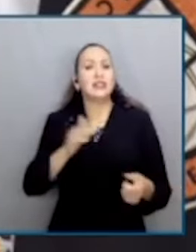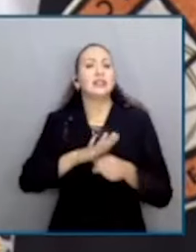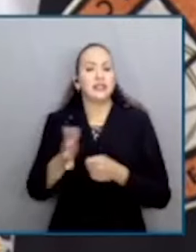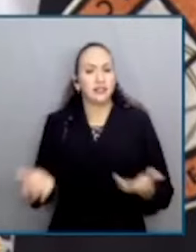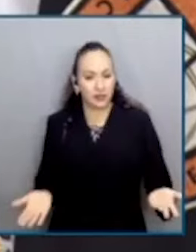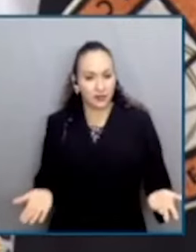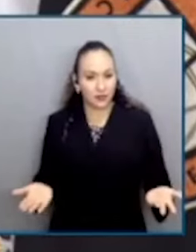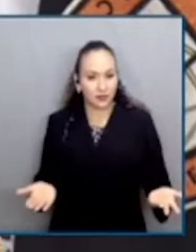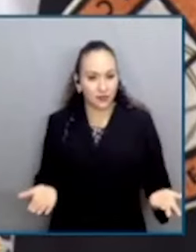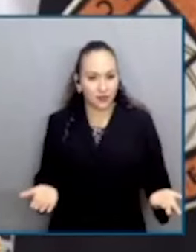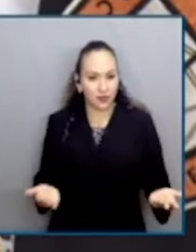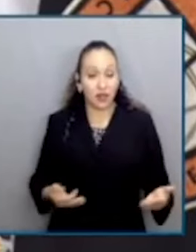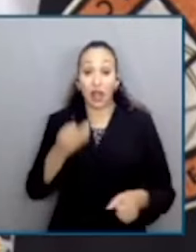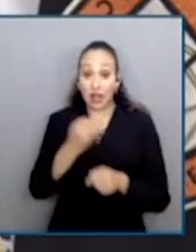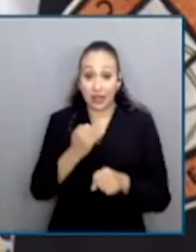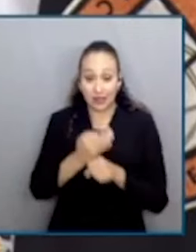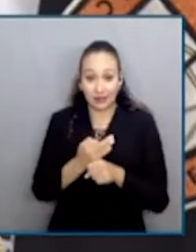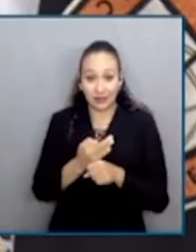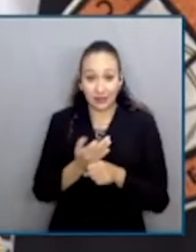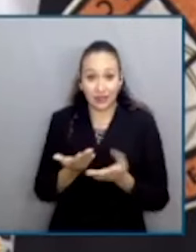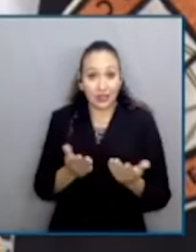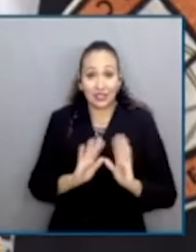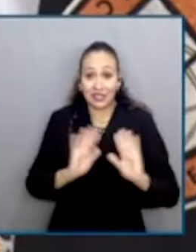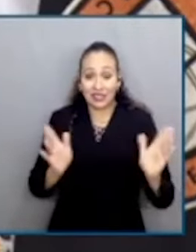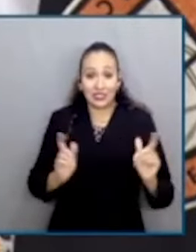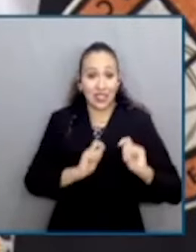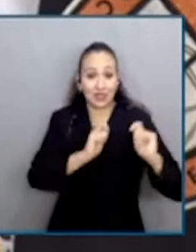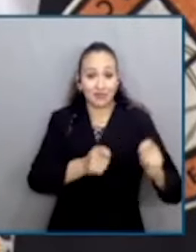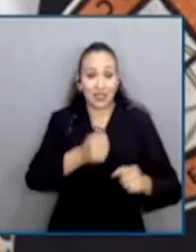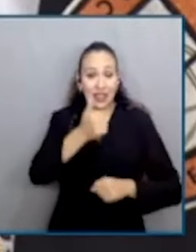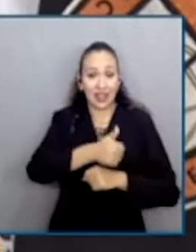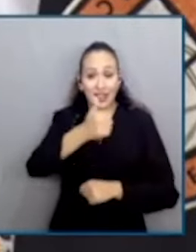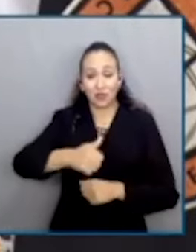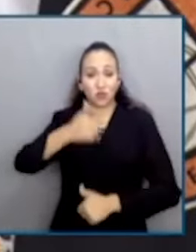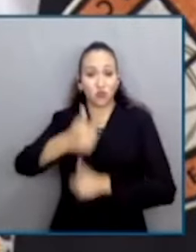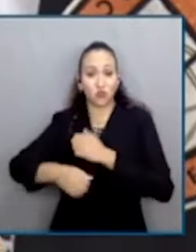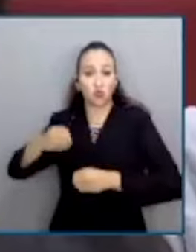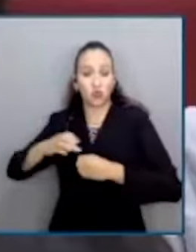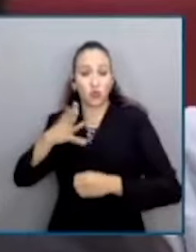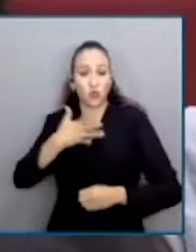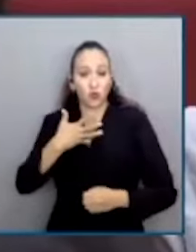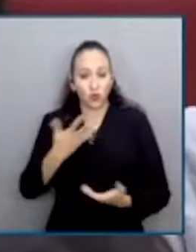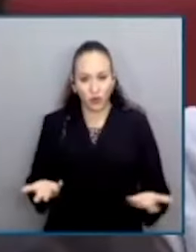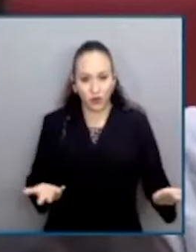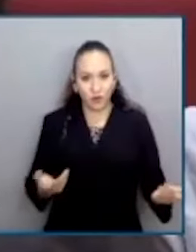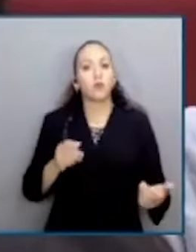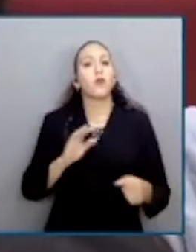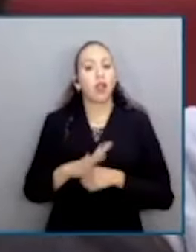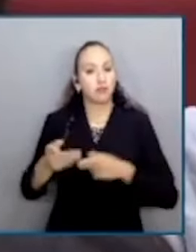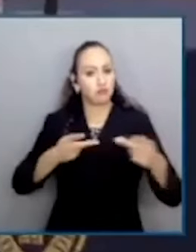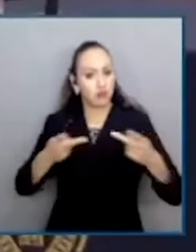En la actualidad la designación es de acuerdo a la carrera judicial, es a la preparación. En la inauguración